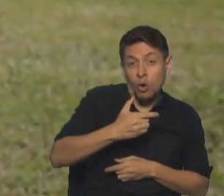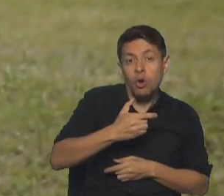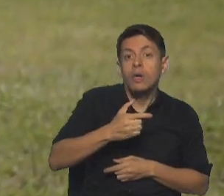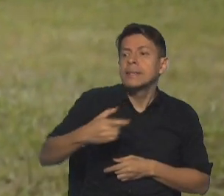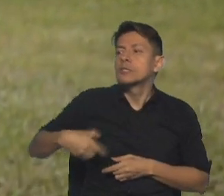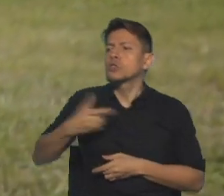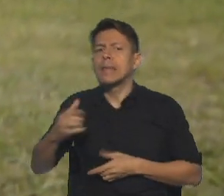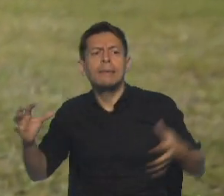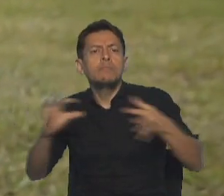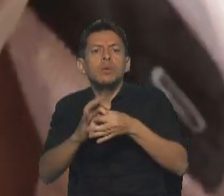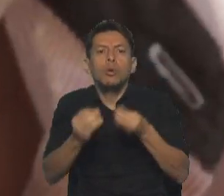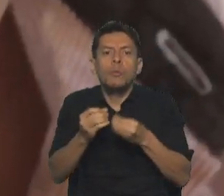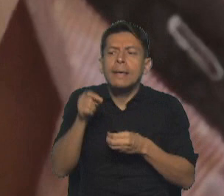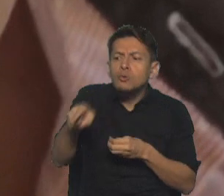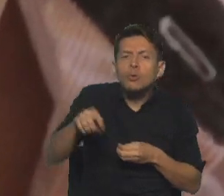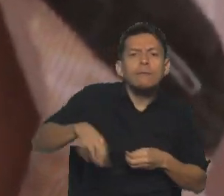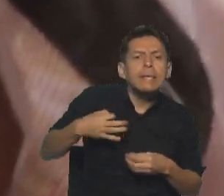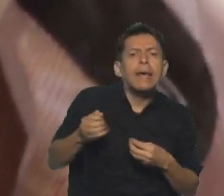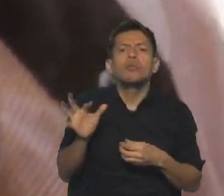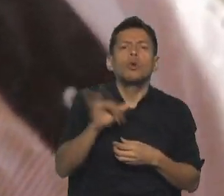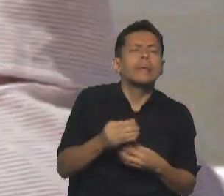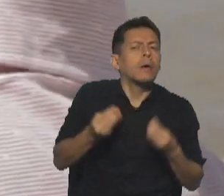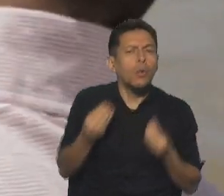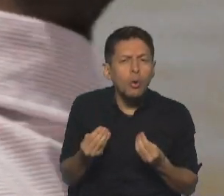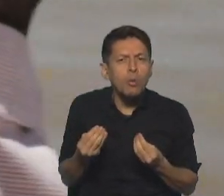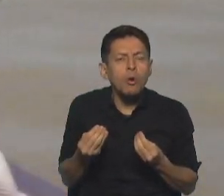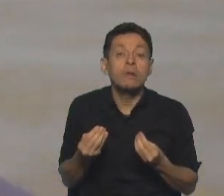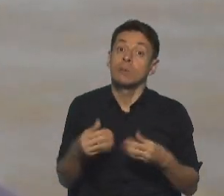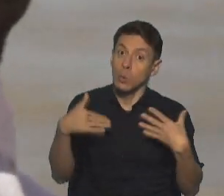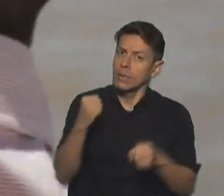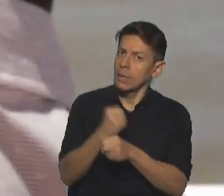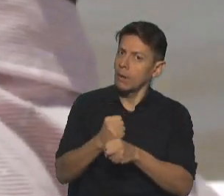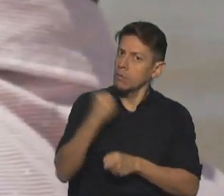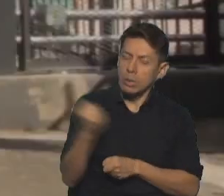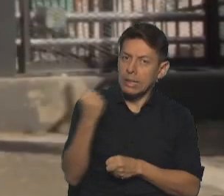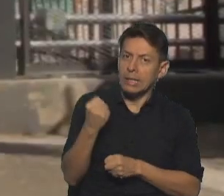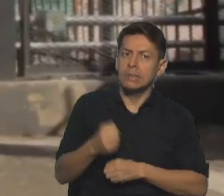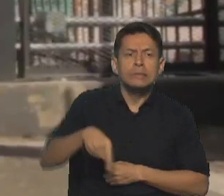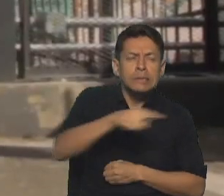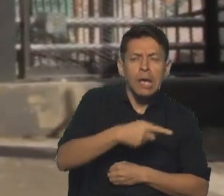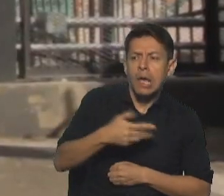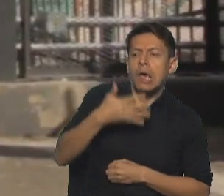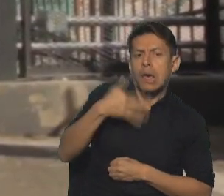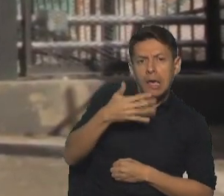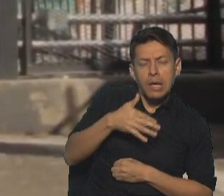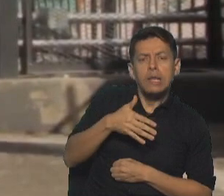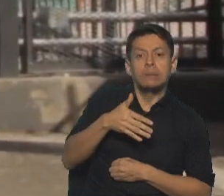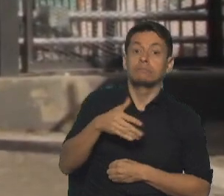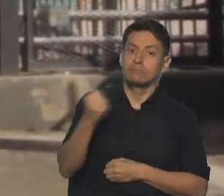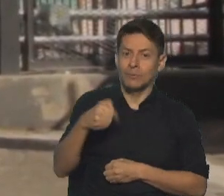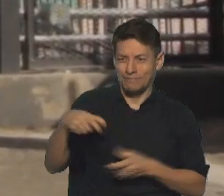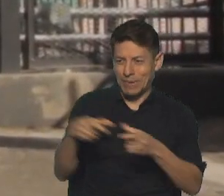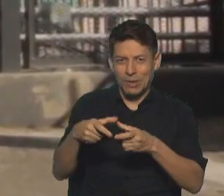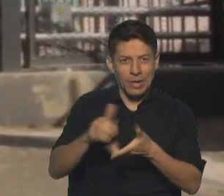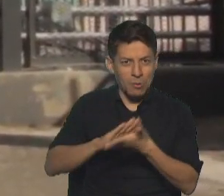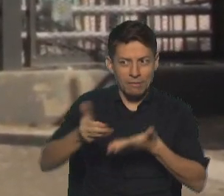ellos en su cotidianeidad, en su mundo. La verdad, es un trabajo muy luminoso justamente que está ya para ver estrenada entonces